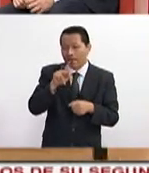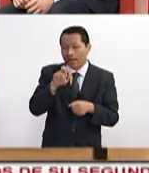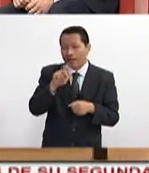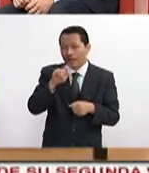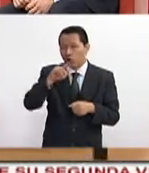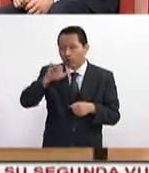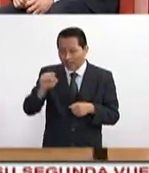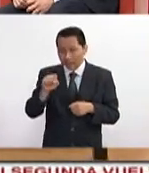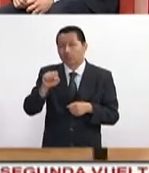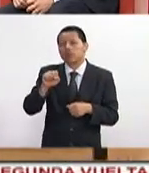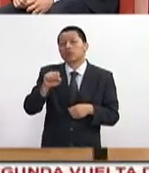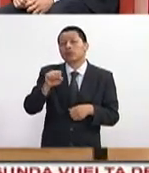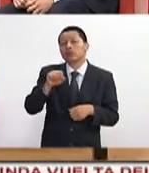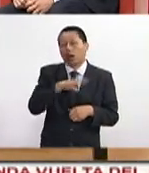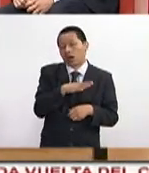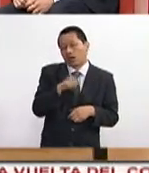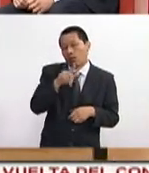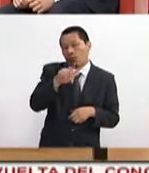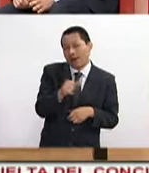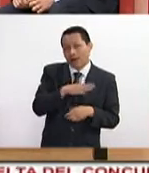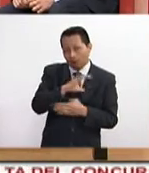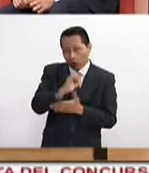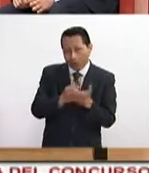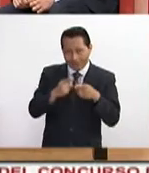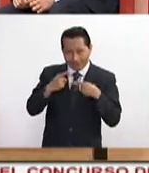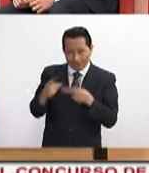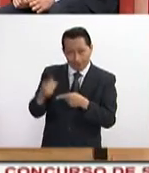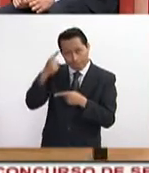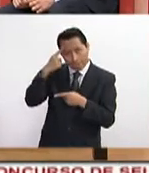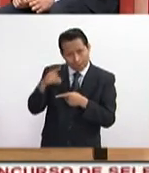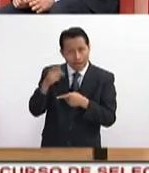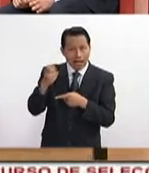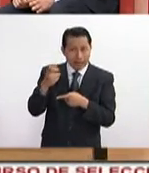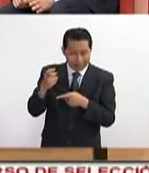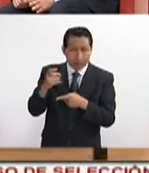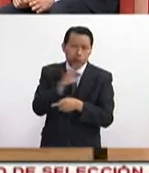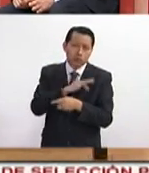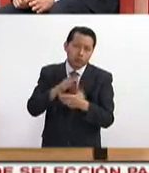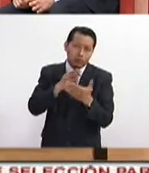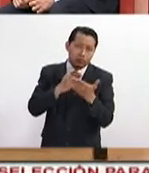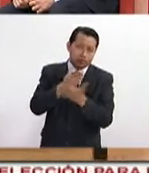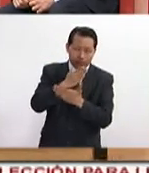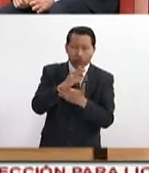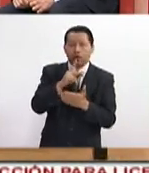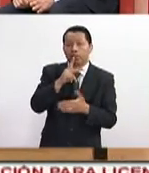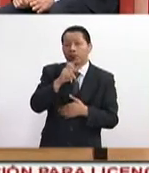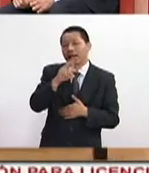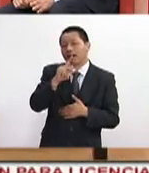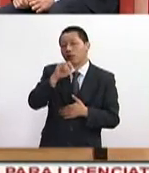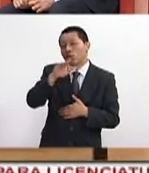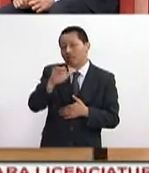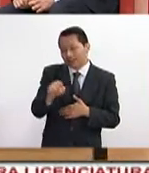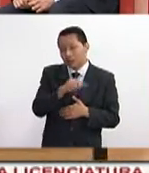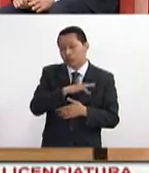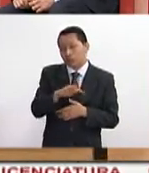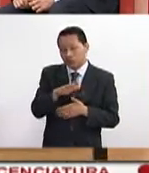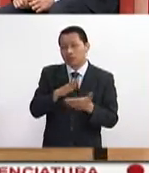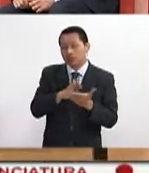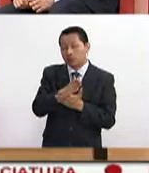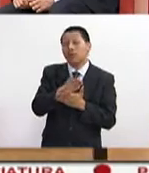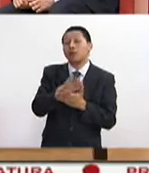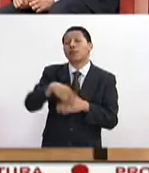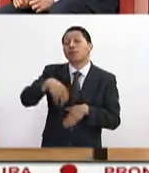que Lula dio algunos contratos para esta empresa tuviera acceso a Petrobras, pero